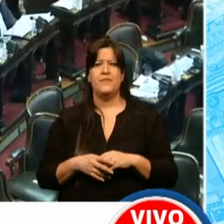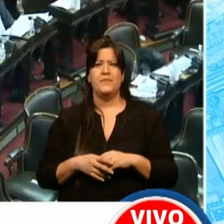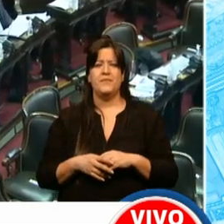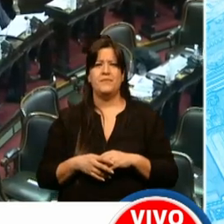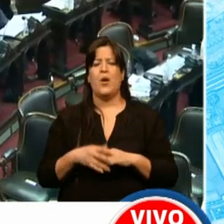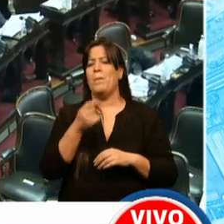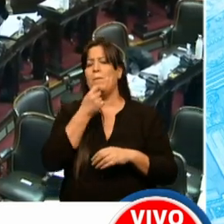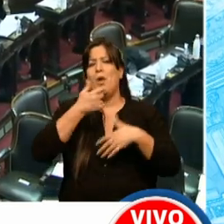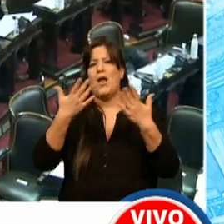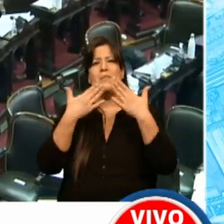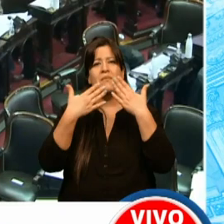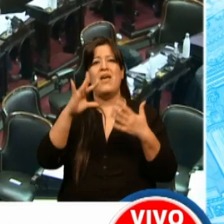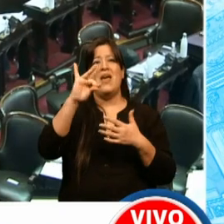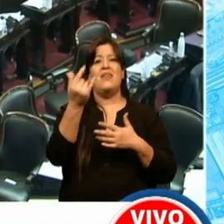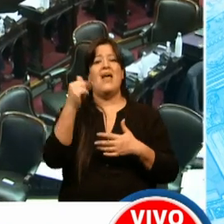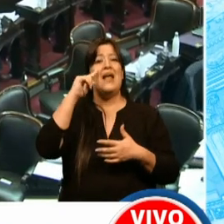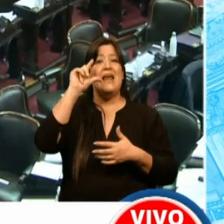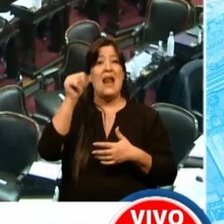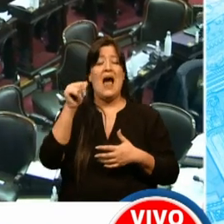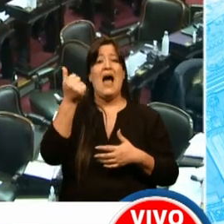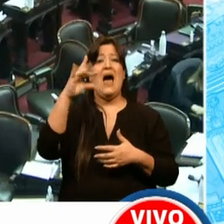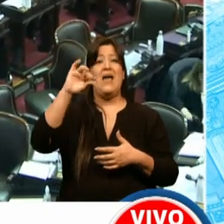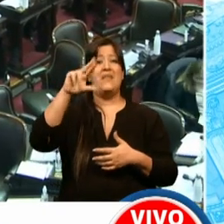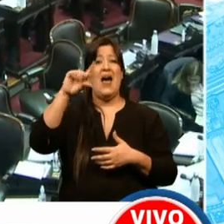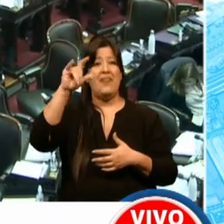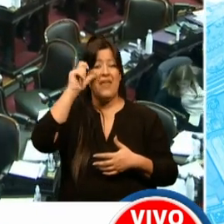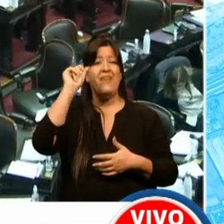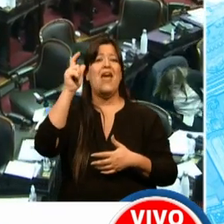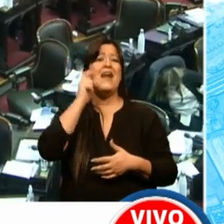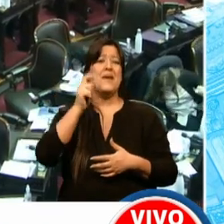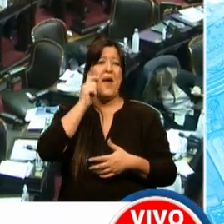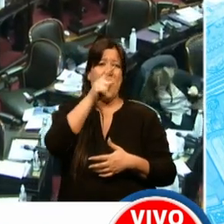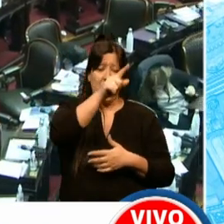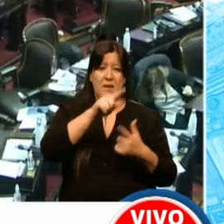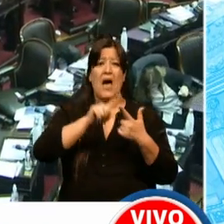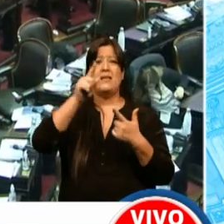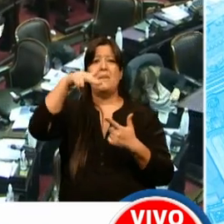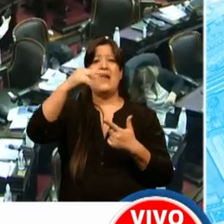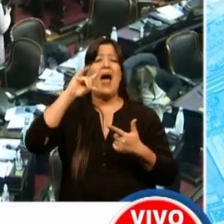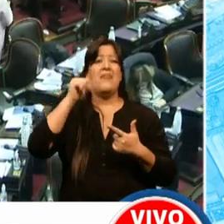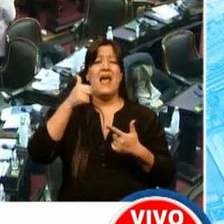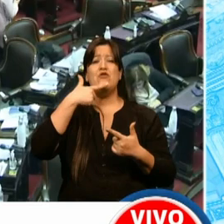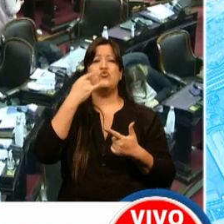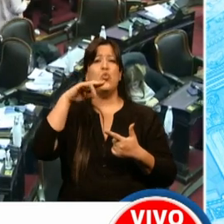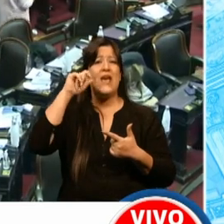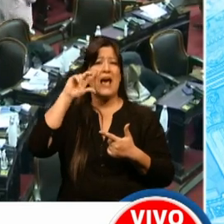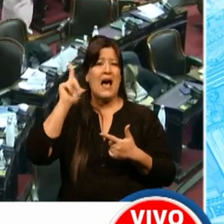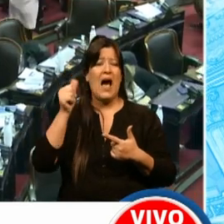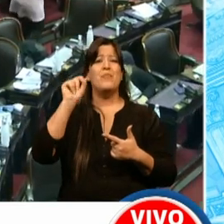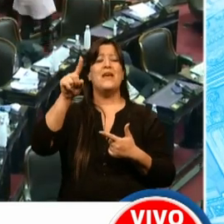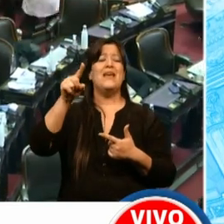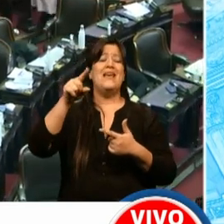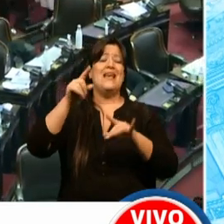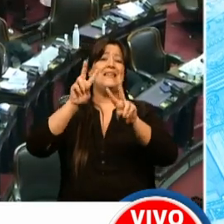por ejemplo a daniela andrade comodoro rivadavia y a nadie a su unidad de la ciudad de trelew mi